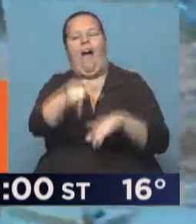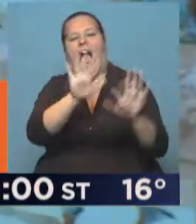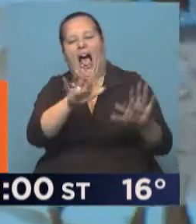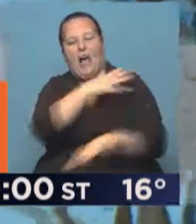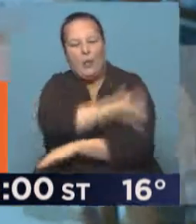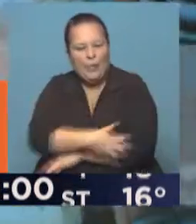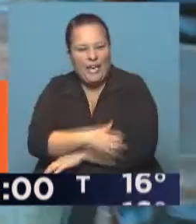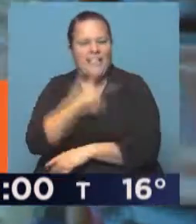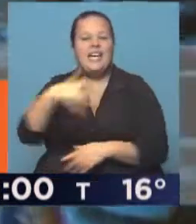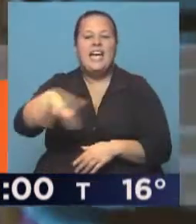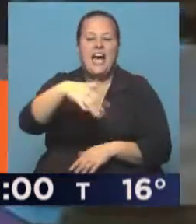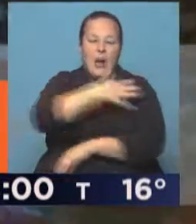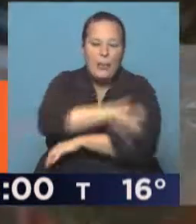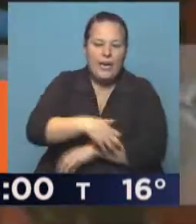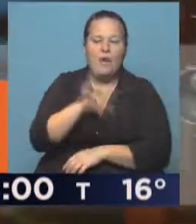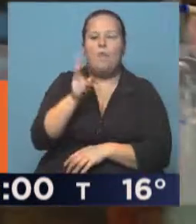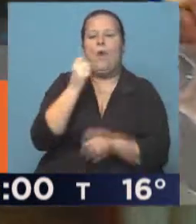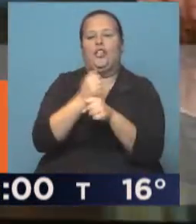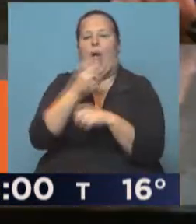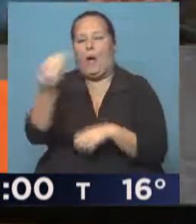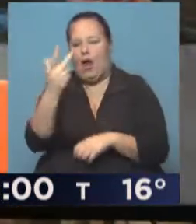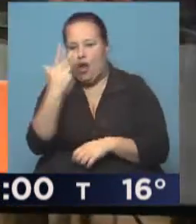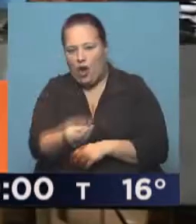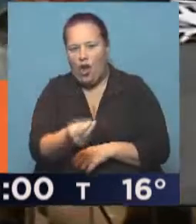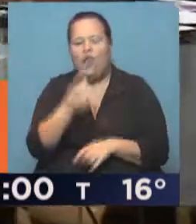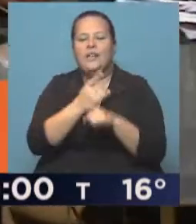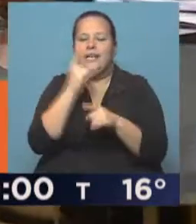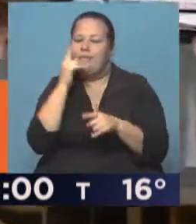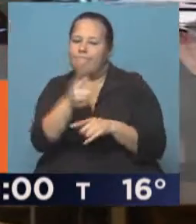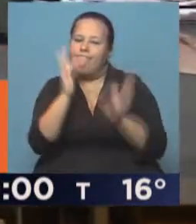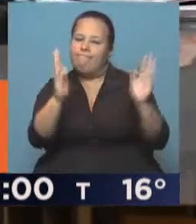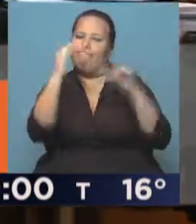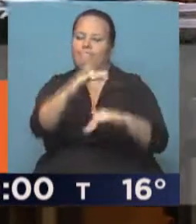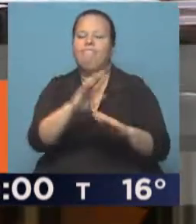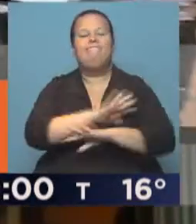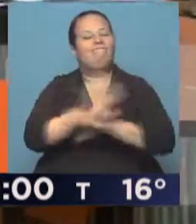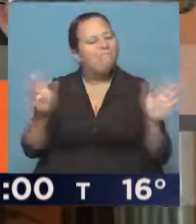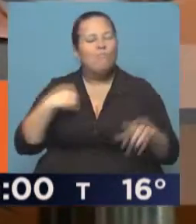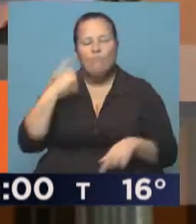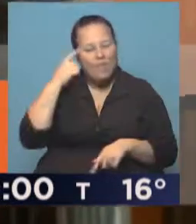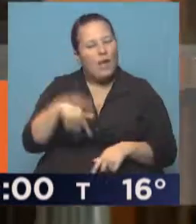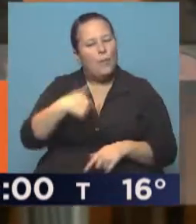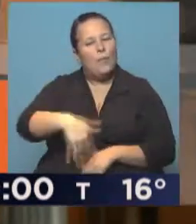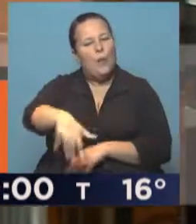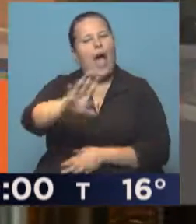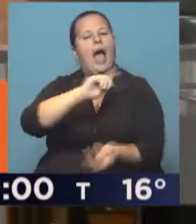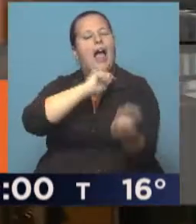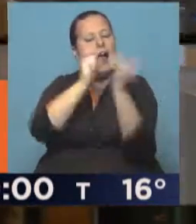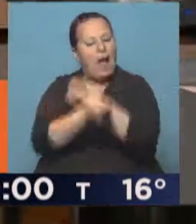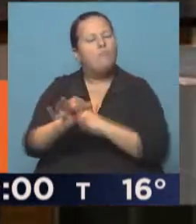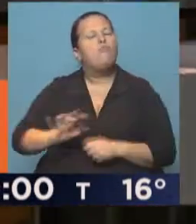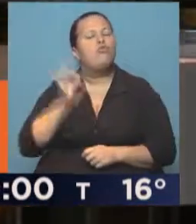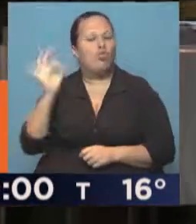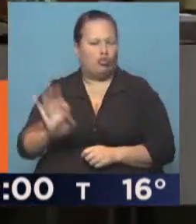si tienes la dirección de una villa no puedes conseguir un trabajo siempre te marca bueno entonces yo creo que esto va a ser un proceso que va a llevar años